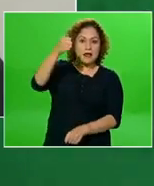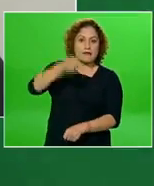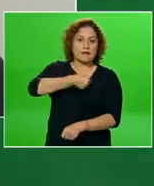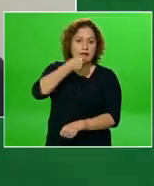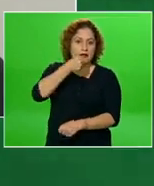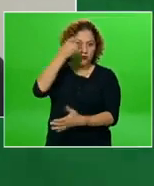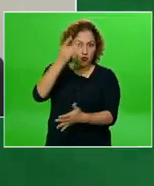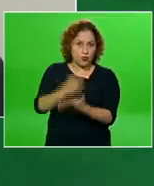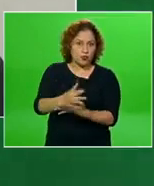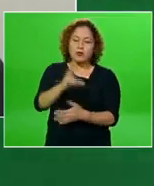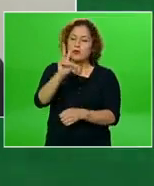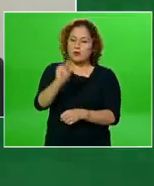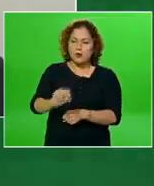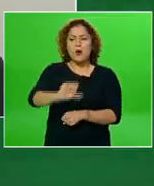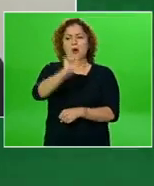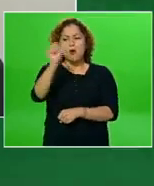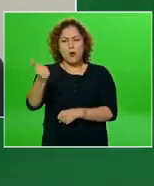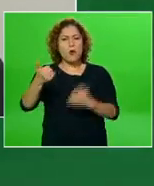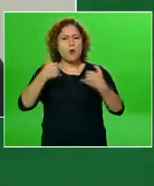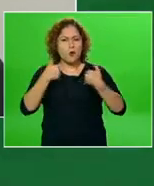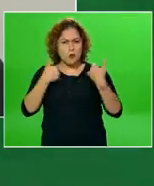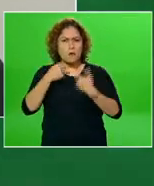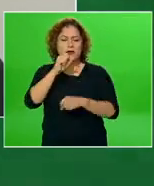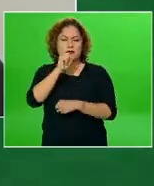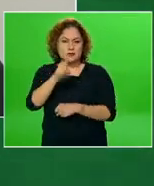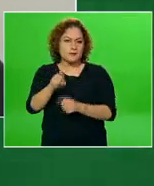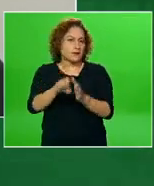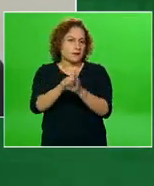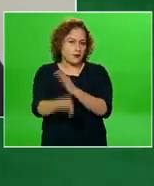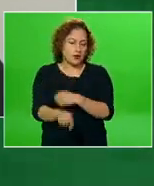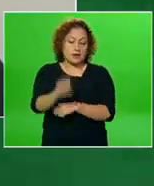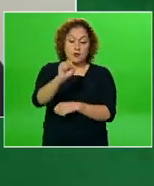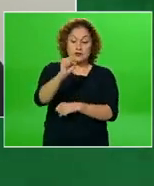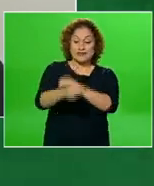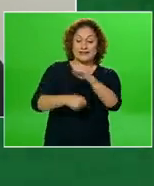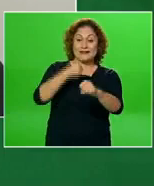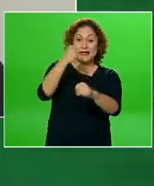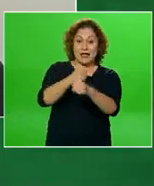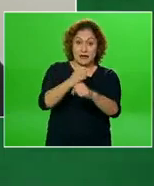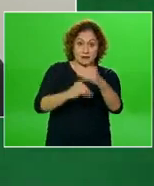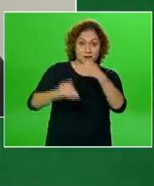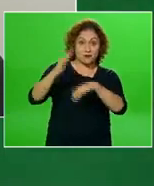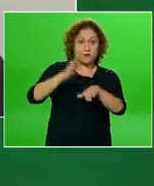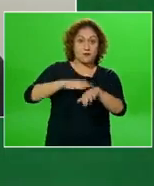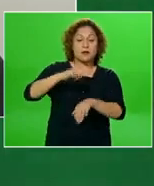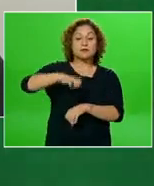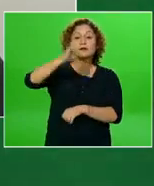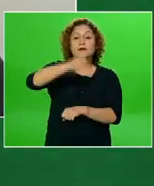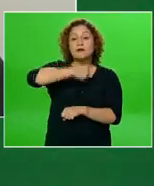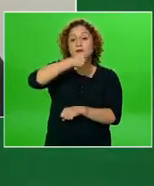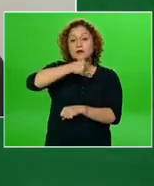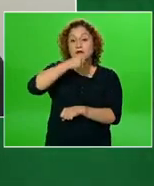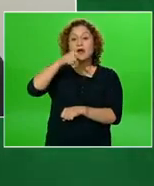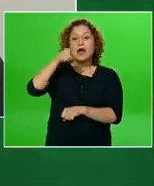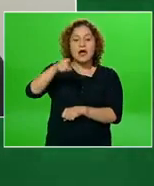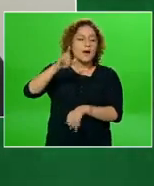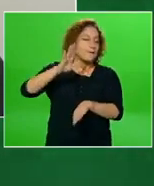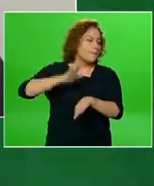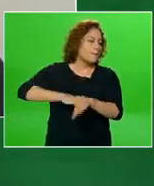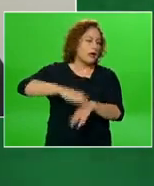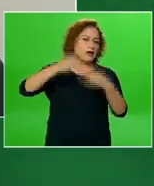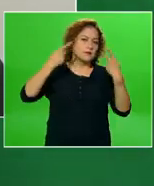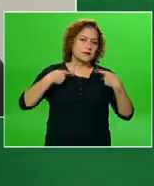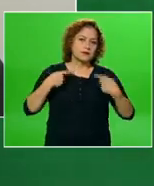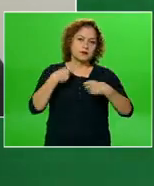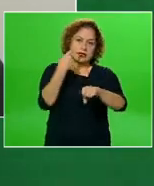los análisis así como los mayores de 60 años de edad 60 o más años de edad concentran la mayor cantidad